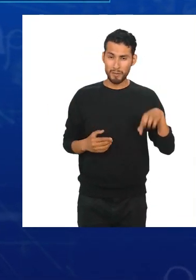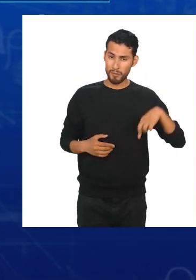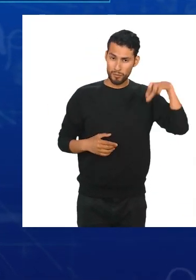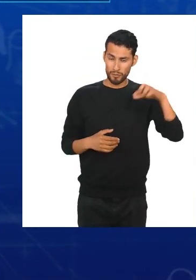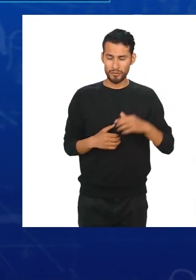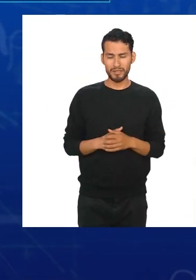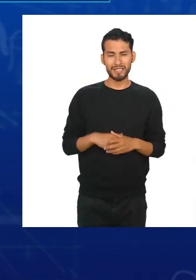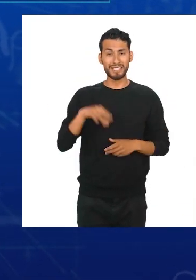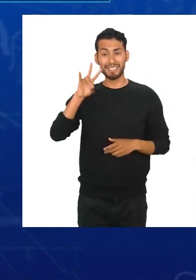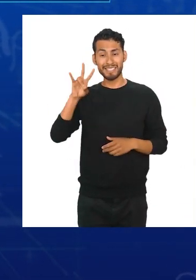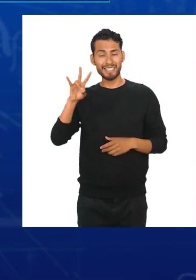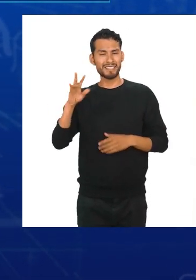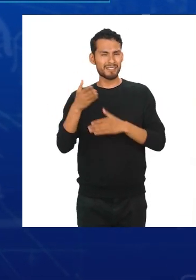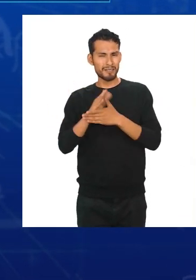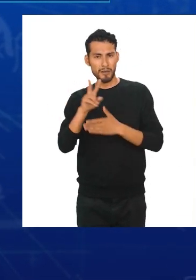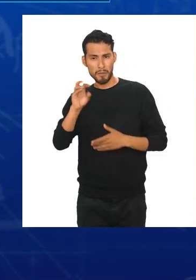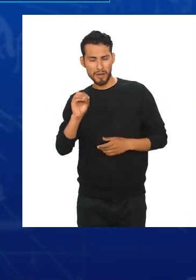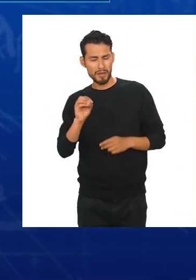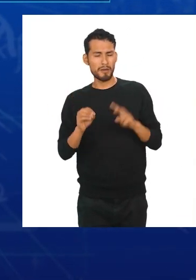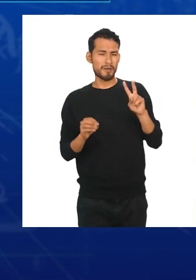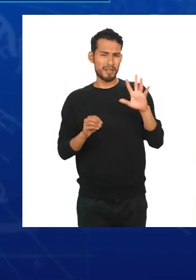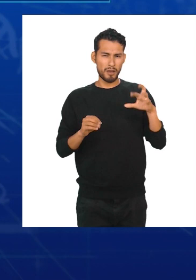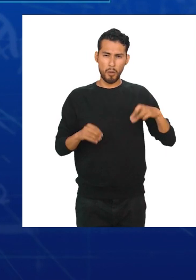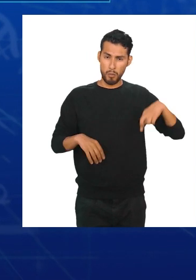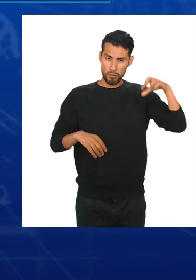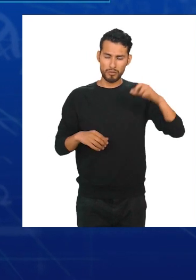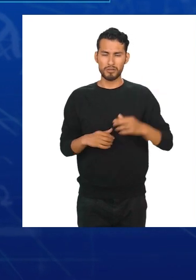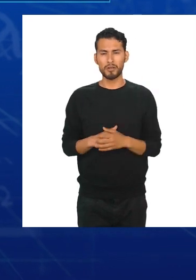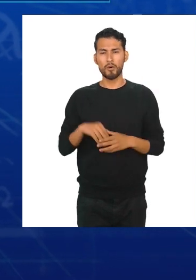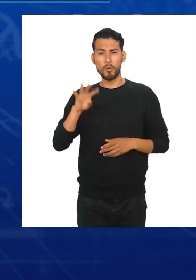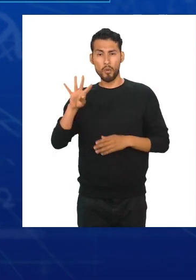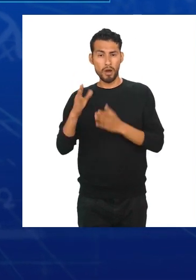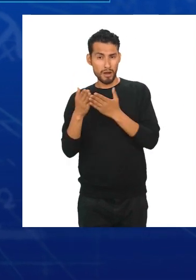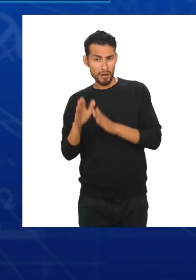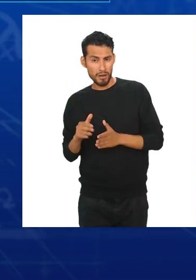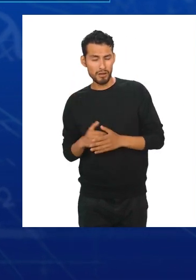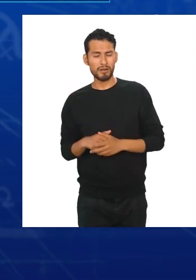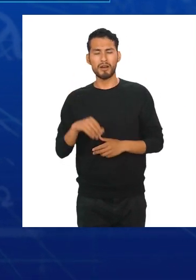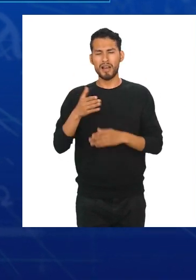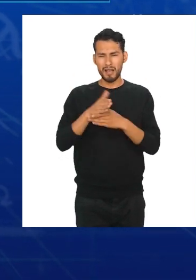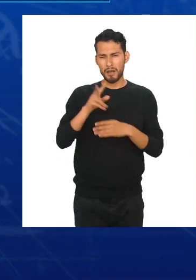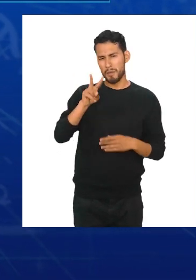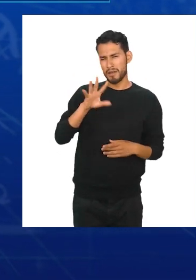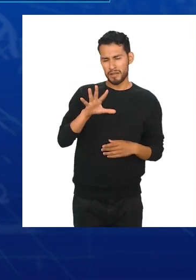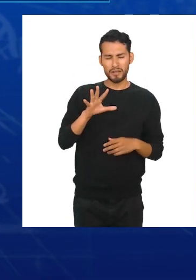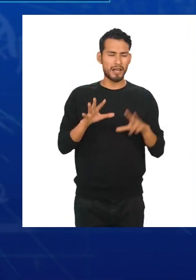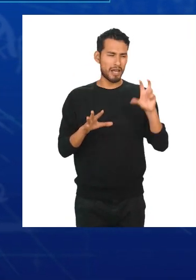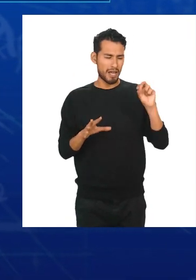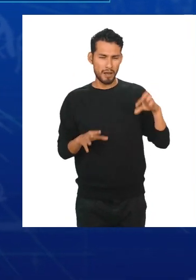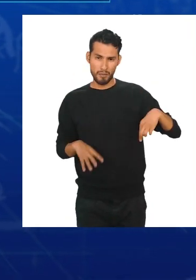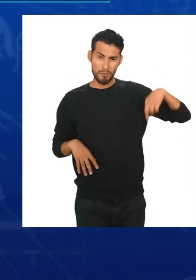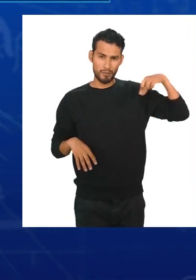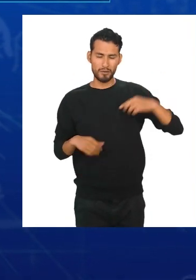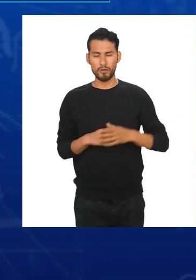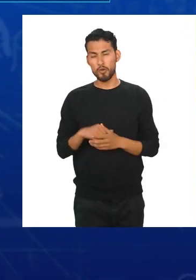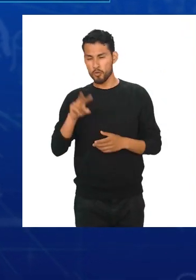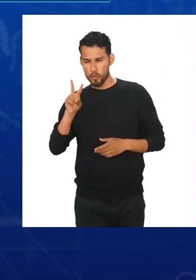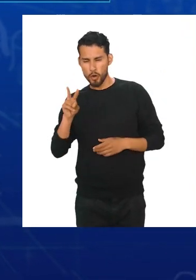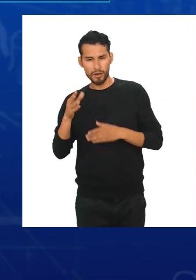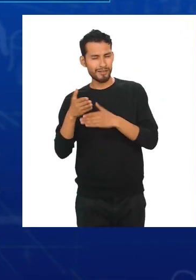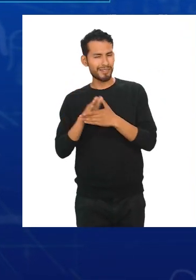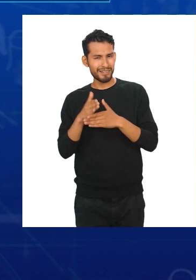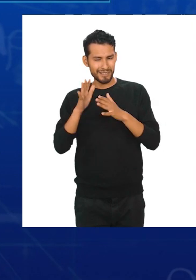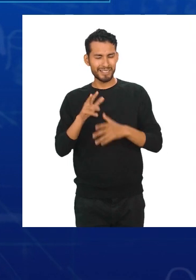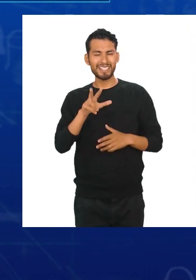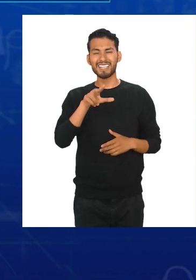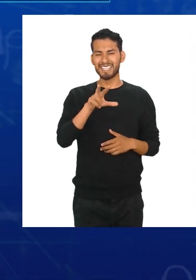y 20 puntos, 7 entre 20 y 25 puntos, 4 entre 25 y 30 puntos,